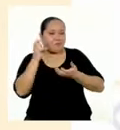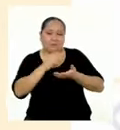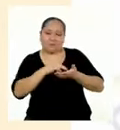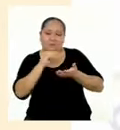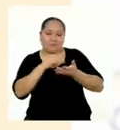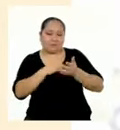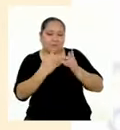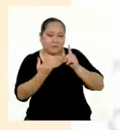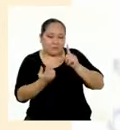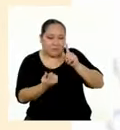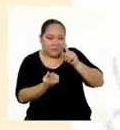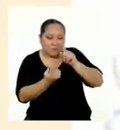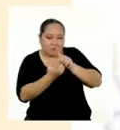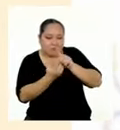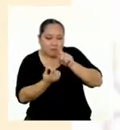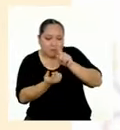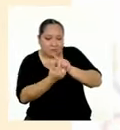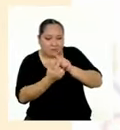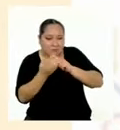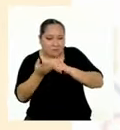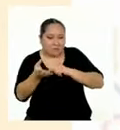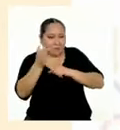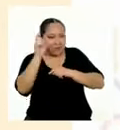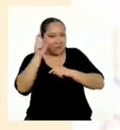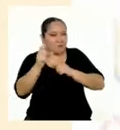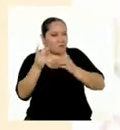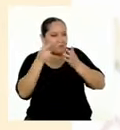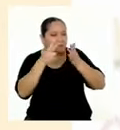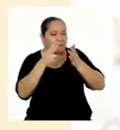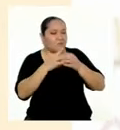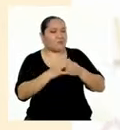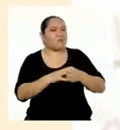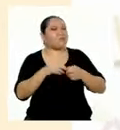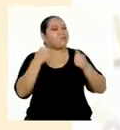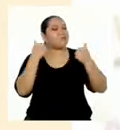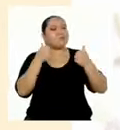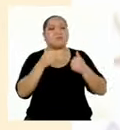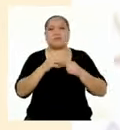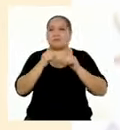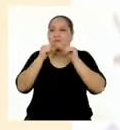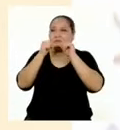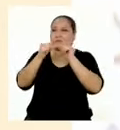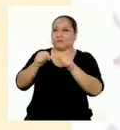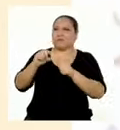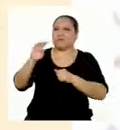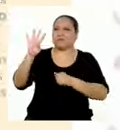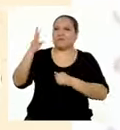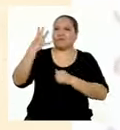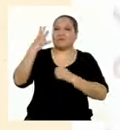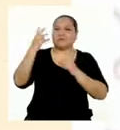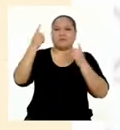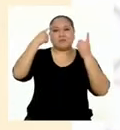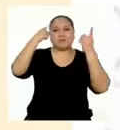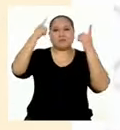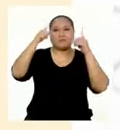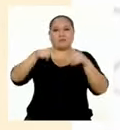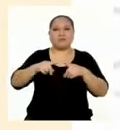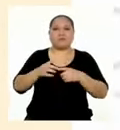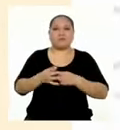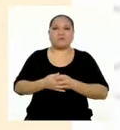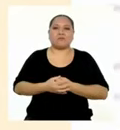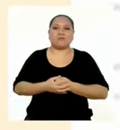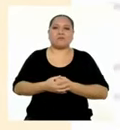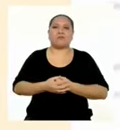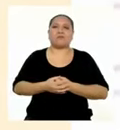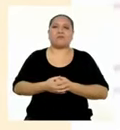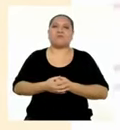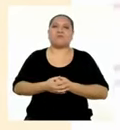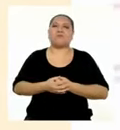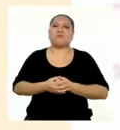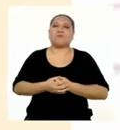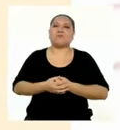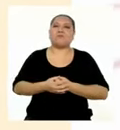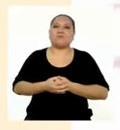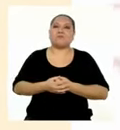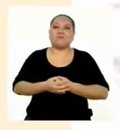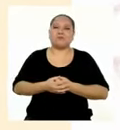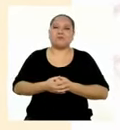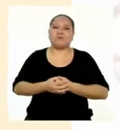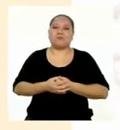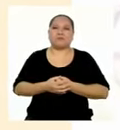mucho más cercano al destinatario. Genial. Sigamos con el cuarto acuerdo entonces.